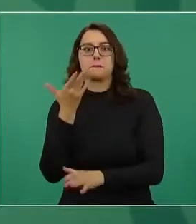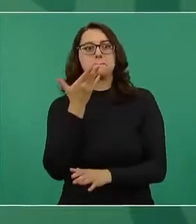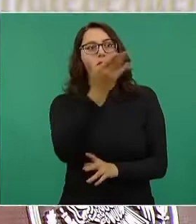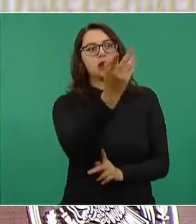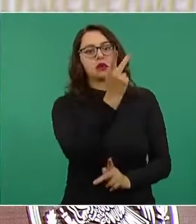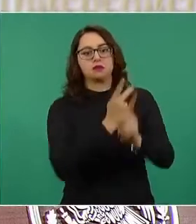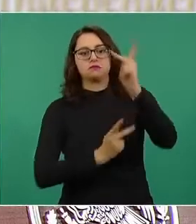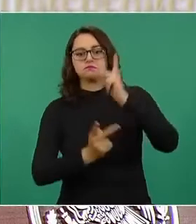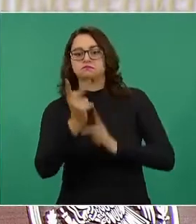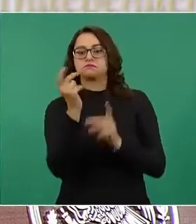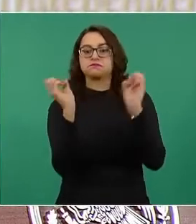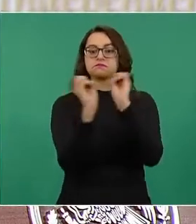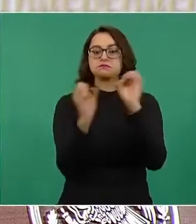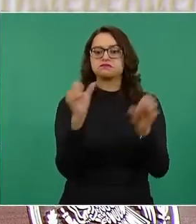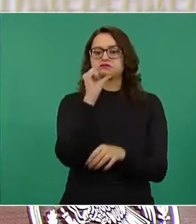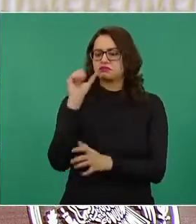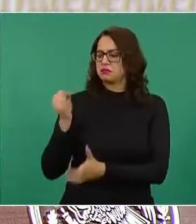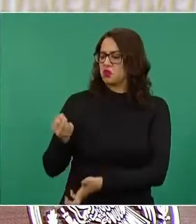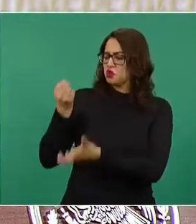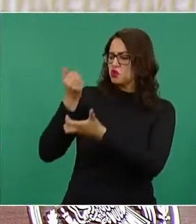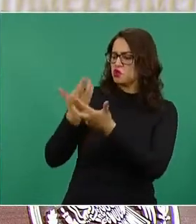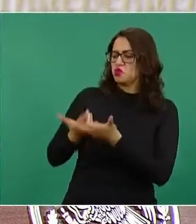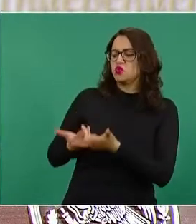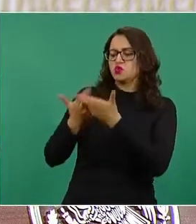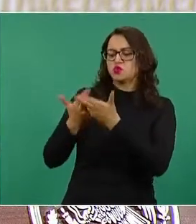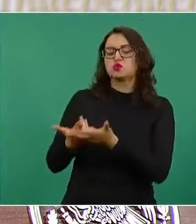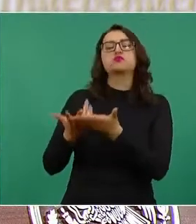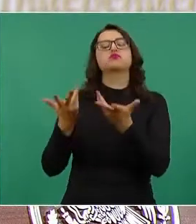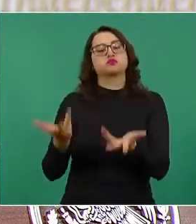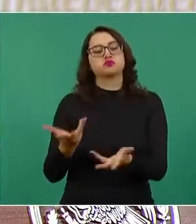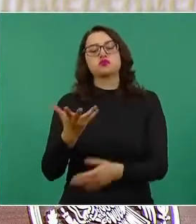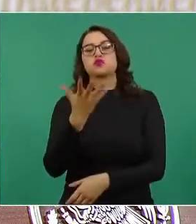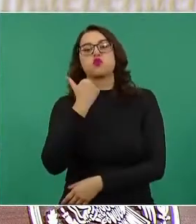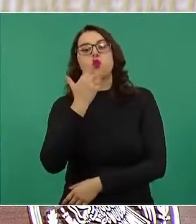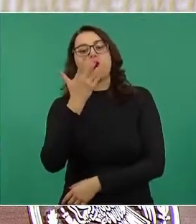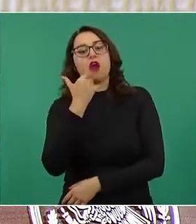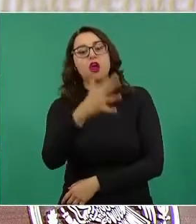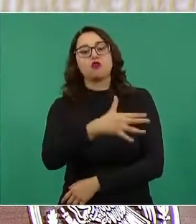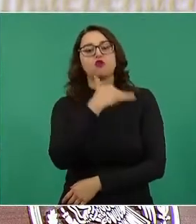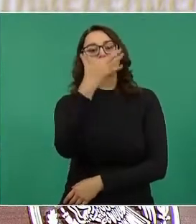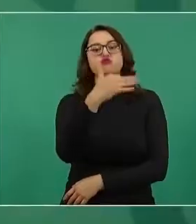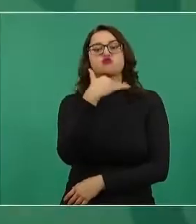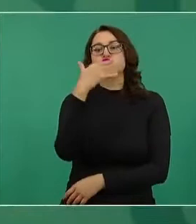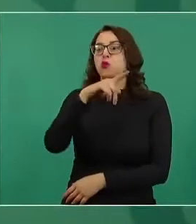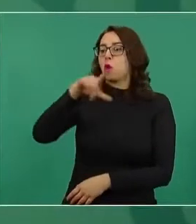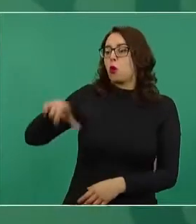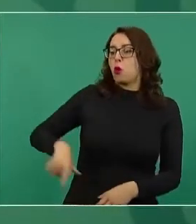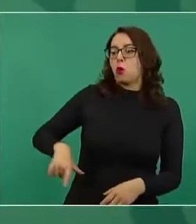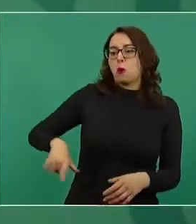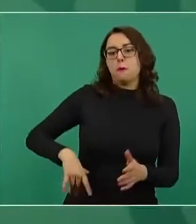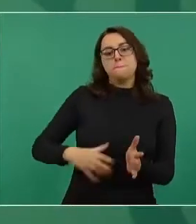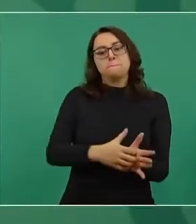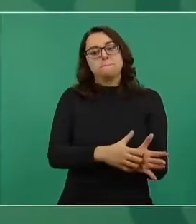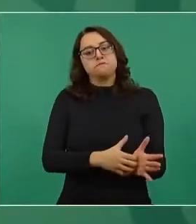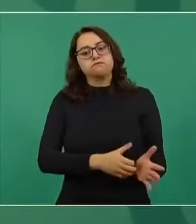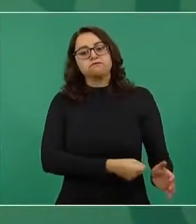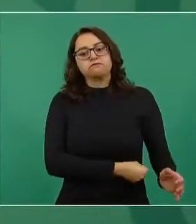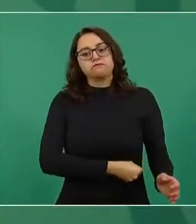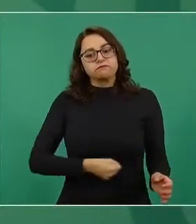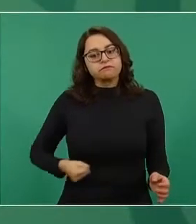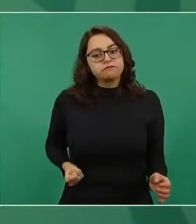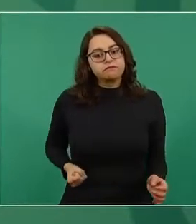porque no hay corrupción, porque hay austeridad republicana. Entonces, todo esto lo